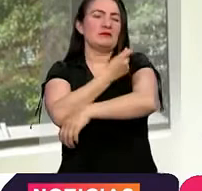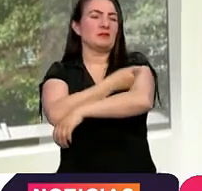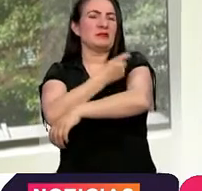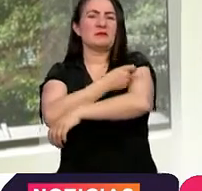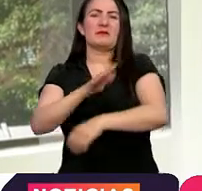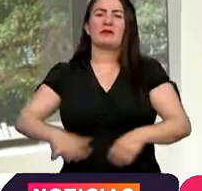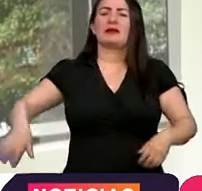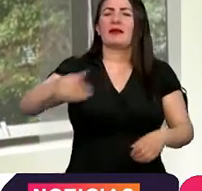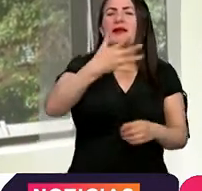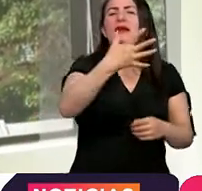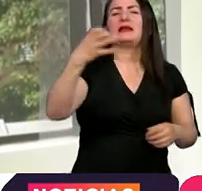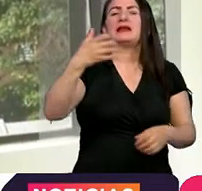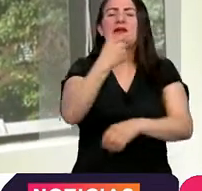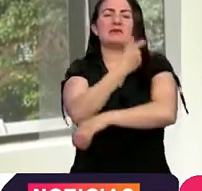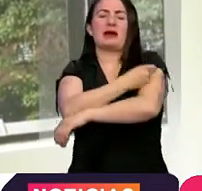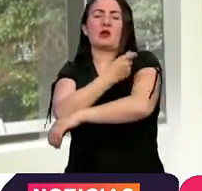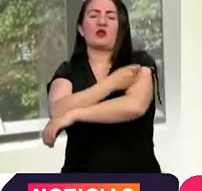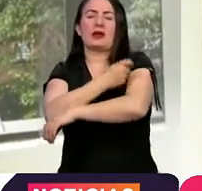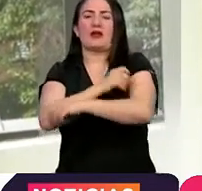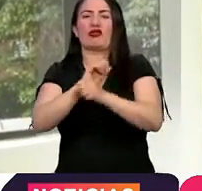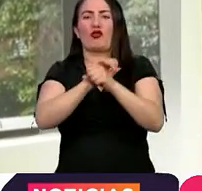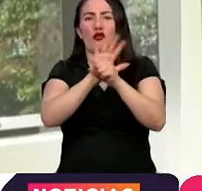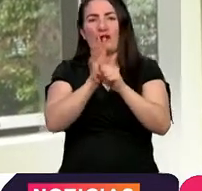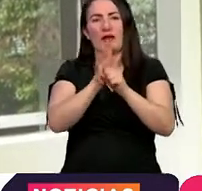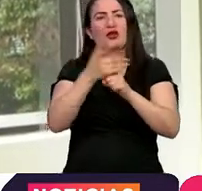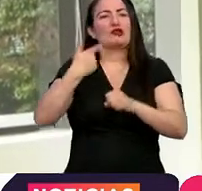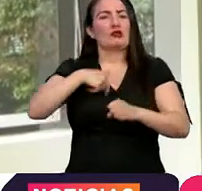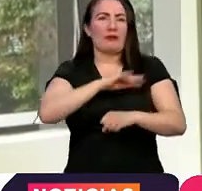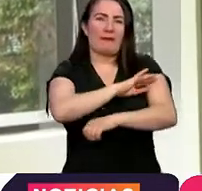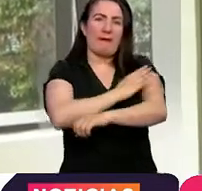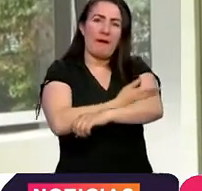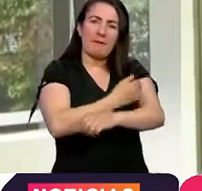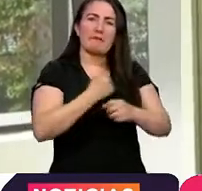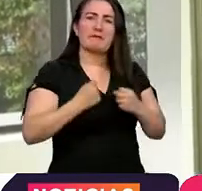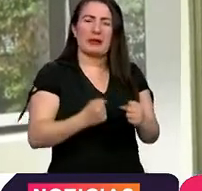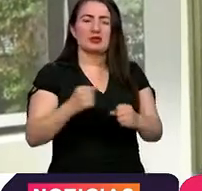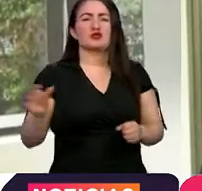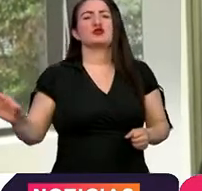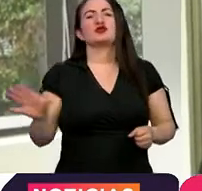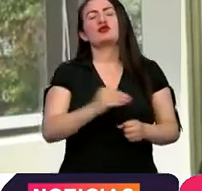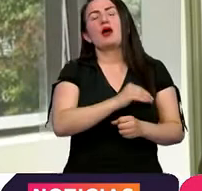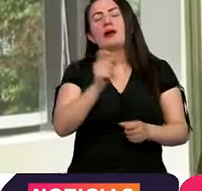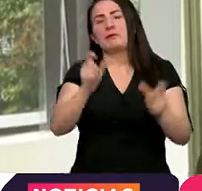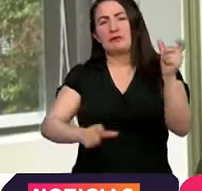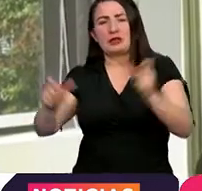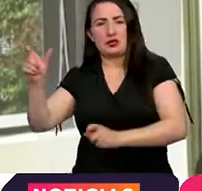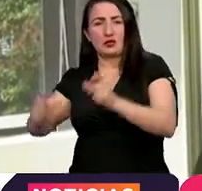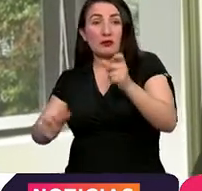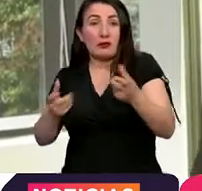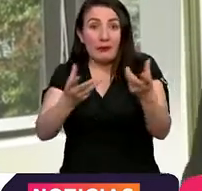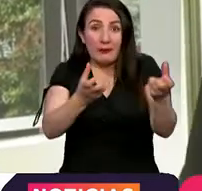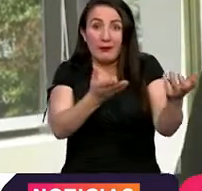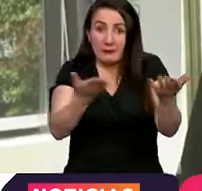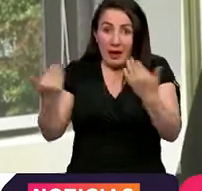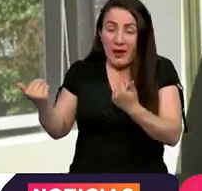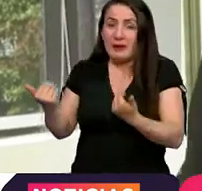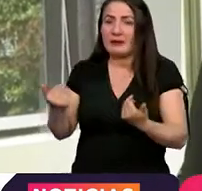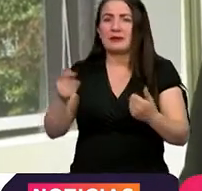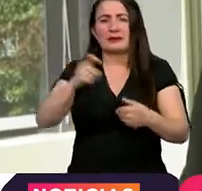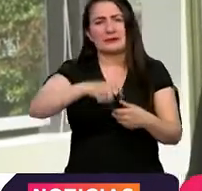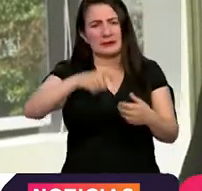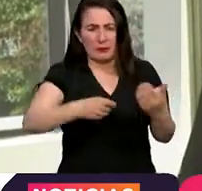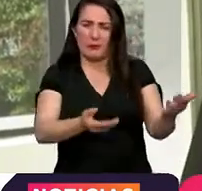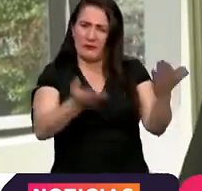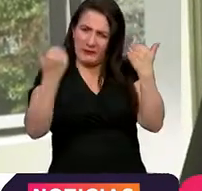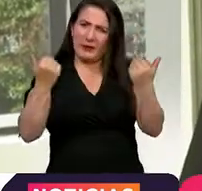sedes 500 vacunas diarias de COVID. Nos tenemos toda la capacidad abierta a poder vacunar toda la población y todos los que quieran. Necesitamos que la gente